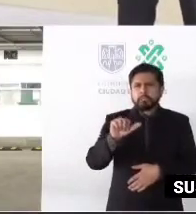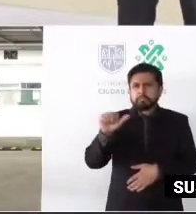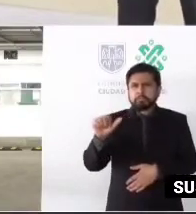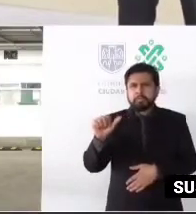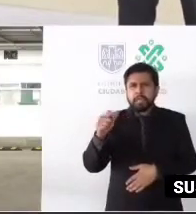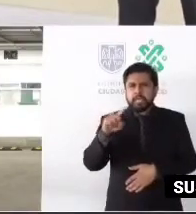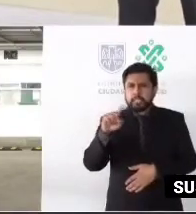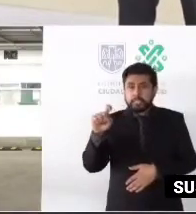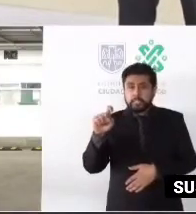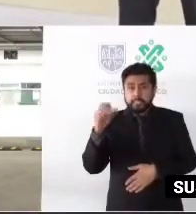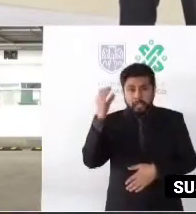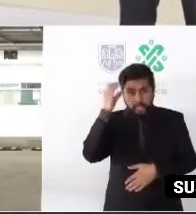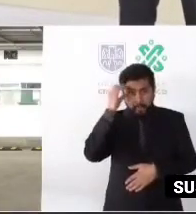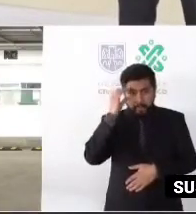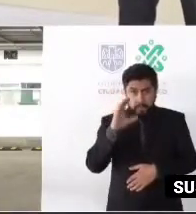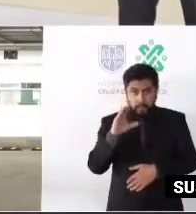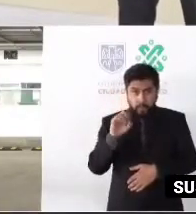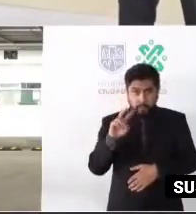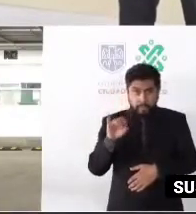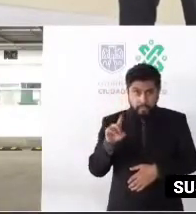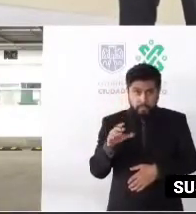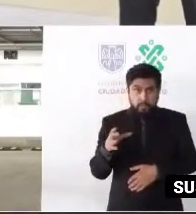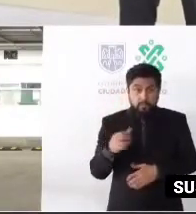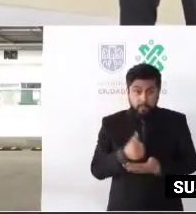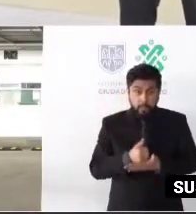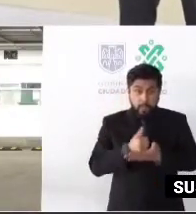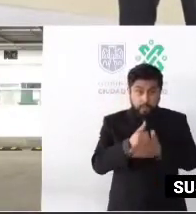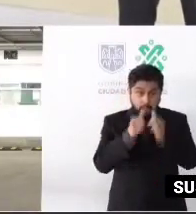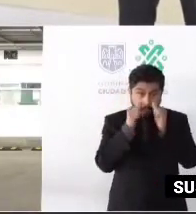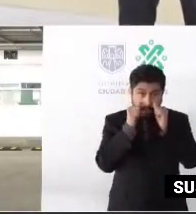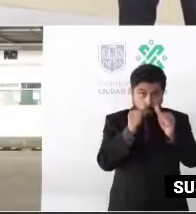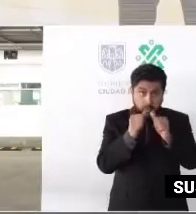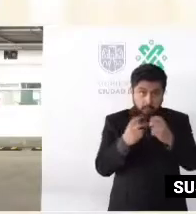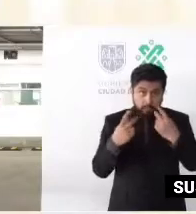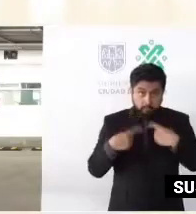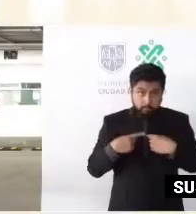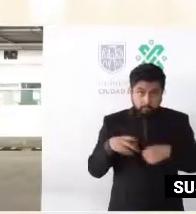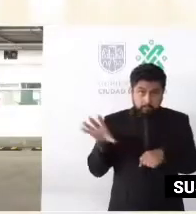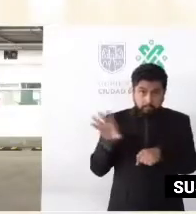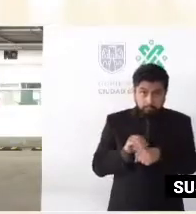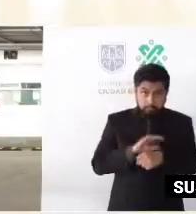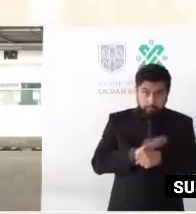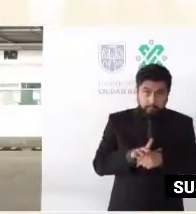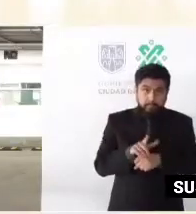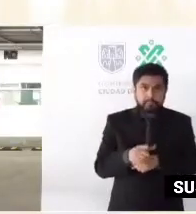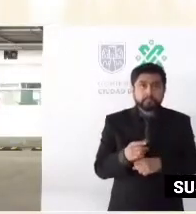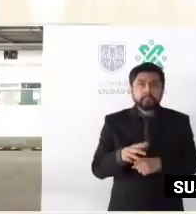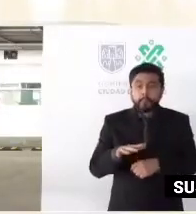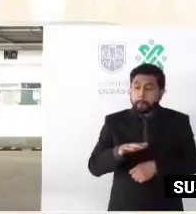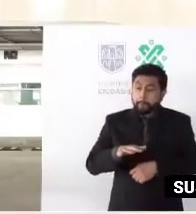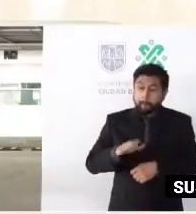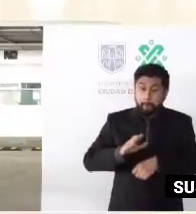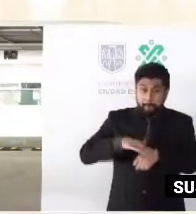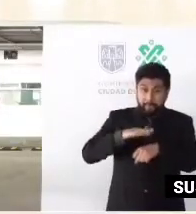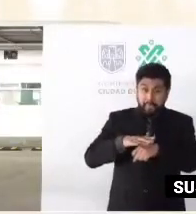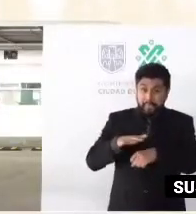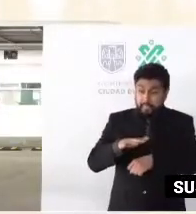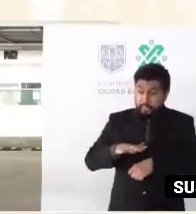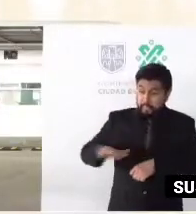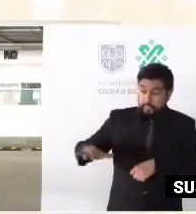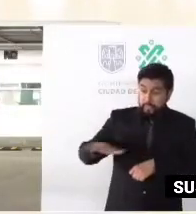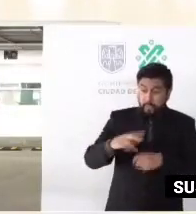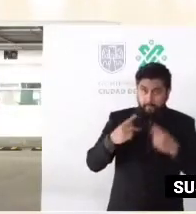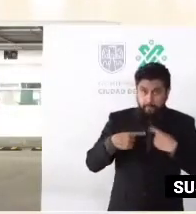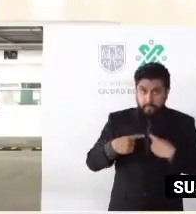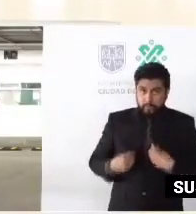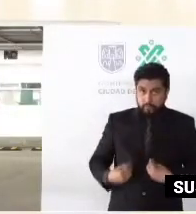es? 81 camas COVID para poder atender a, principalmente a esta zona que también ha sido